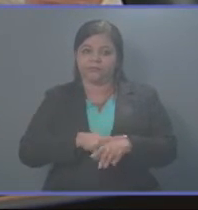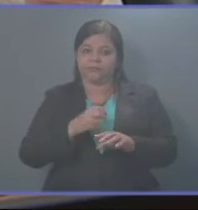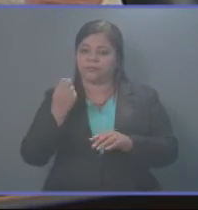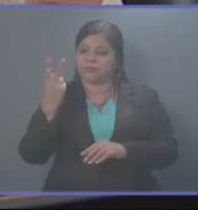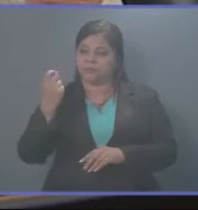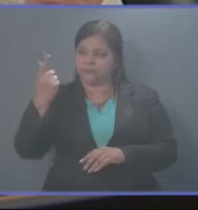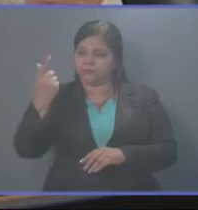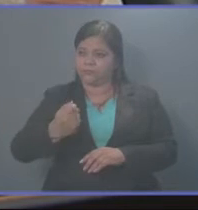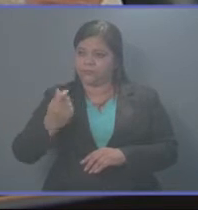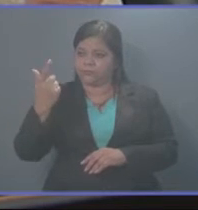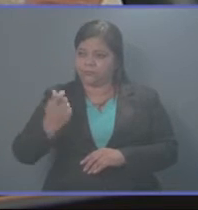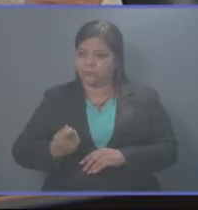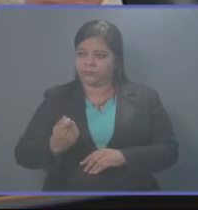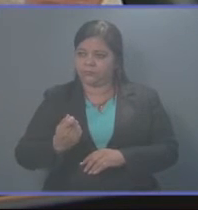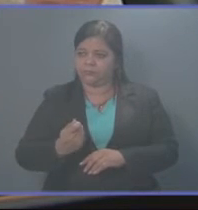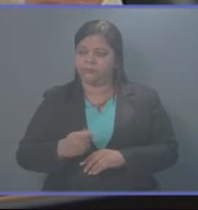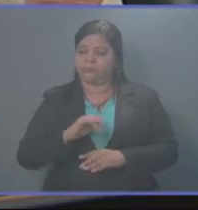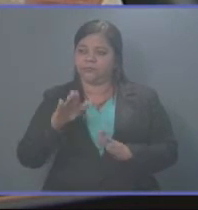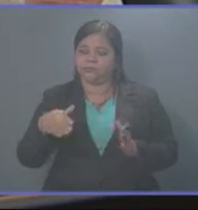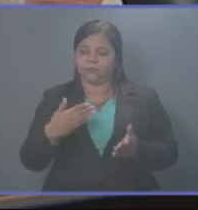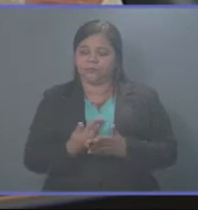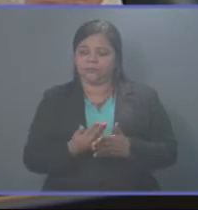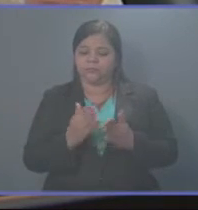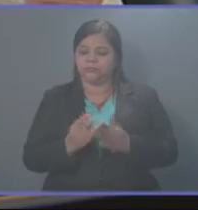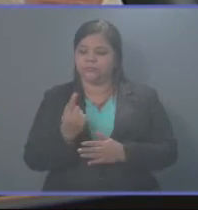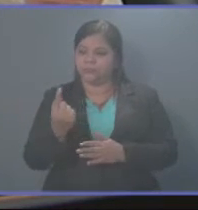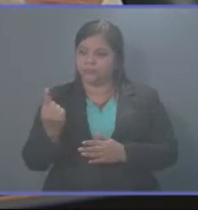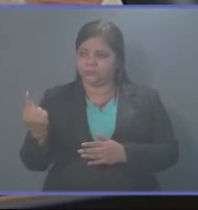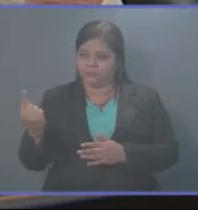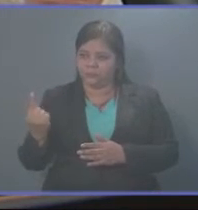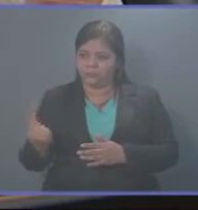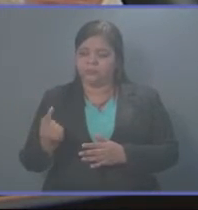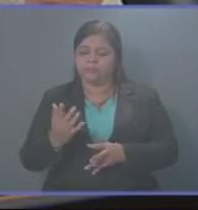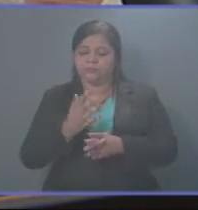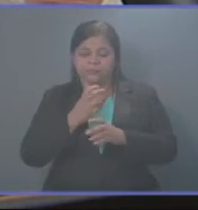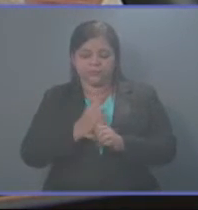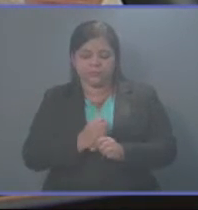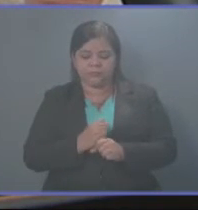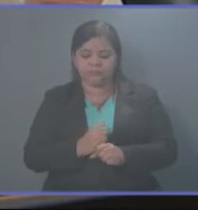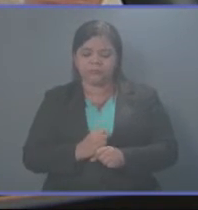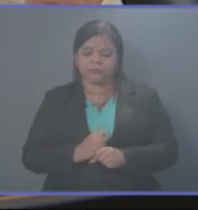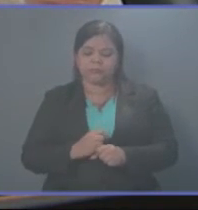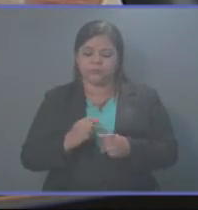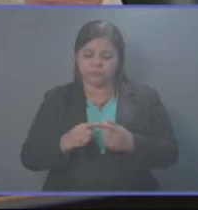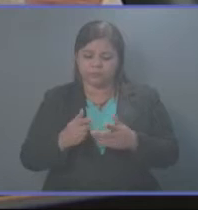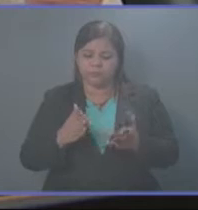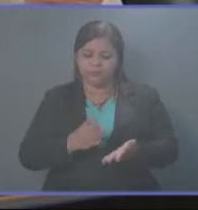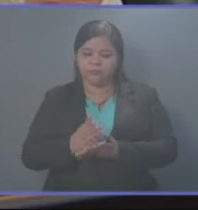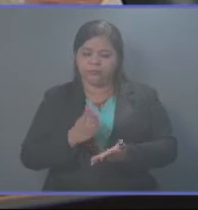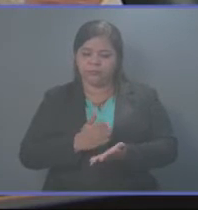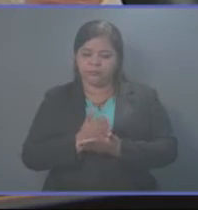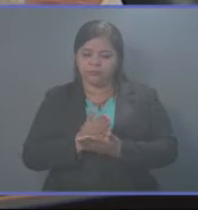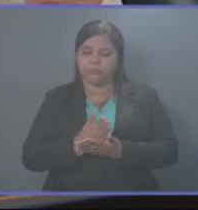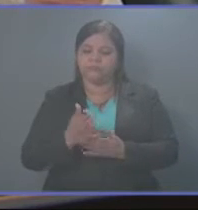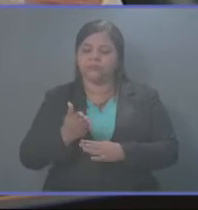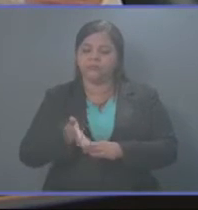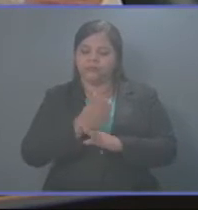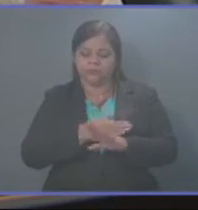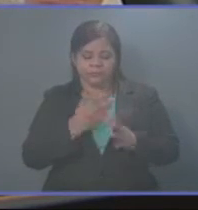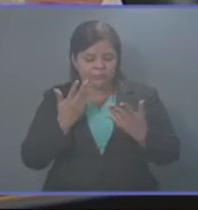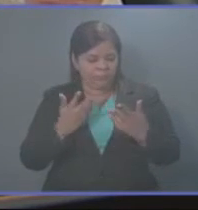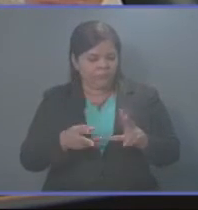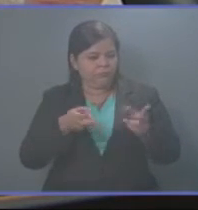meses a las entidades deportivas para garantizar ese acceso del cual hemos